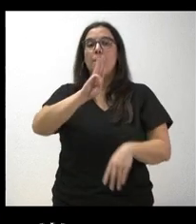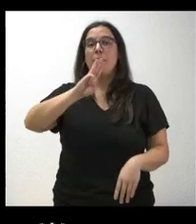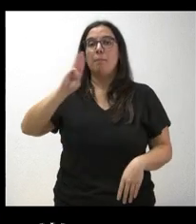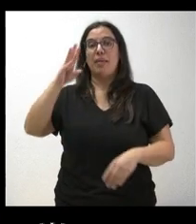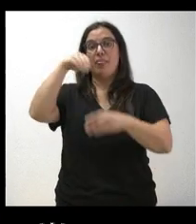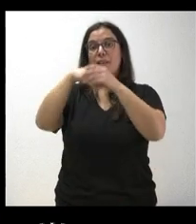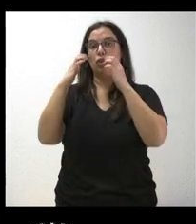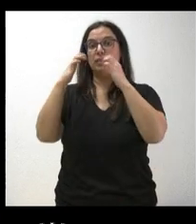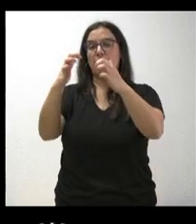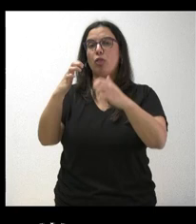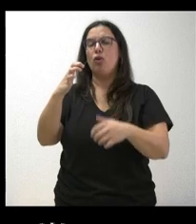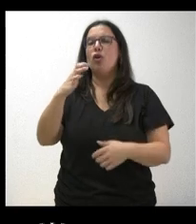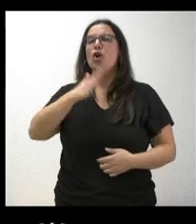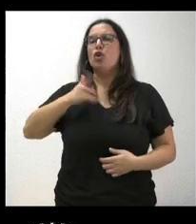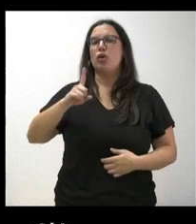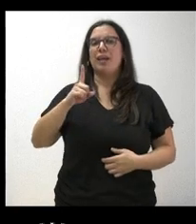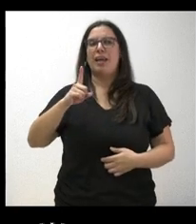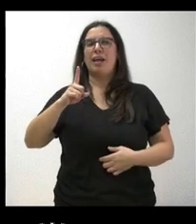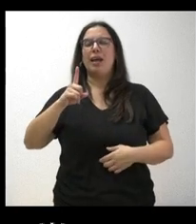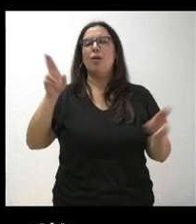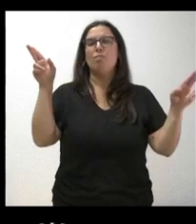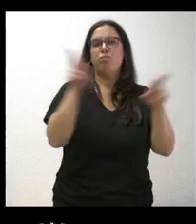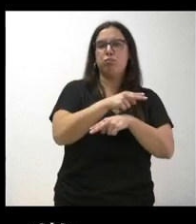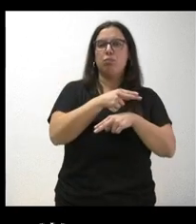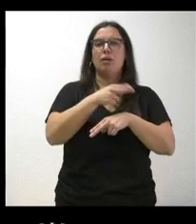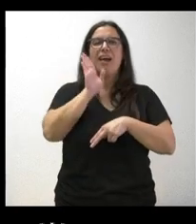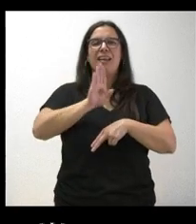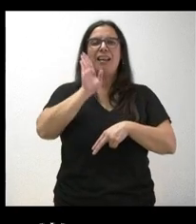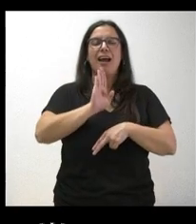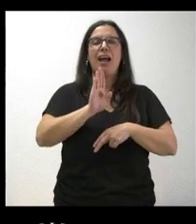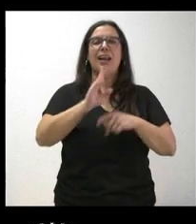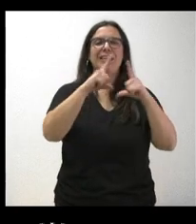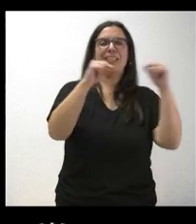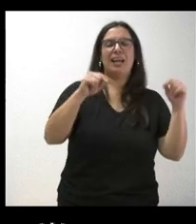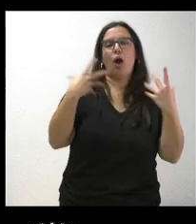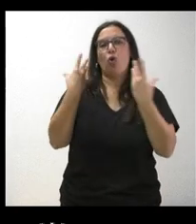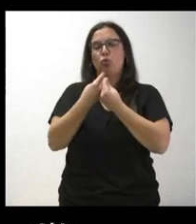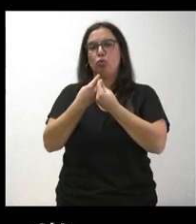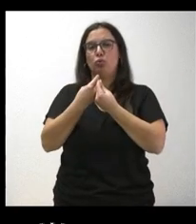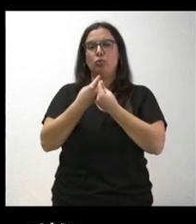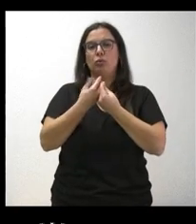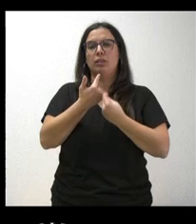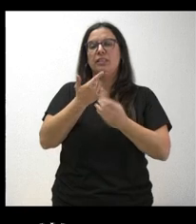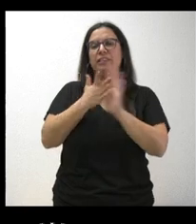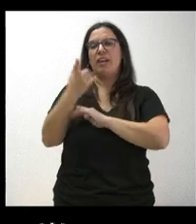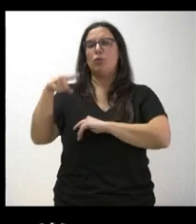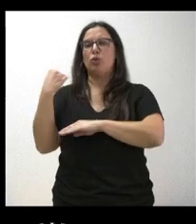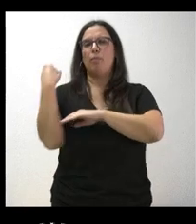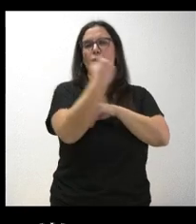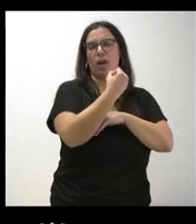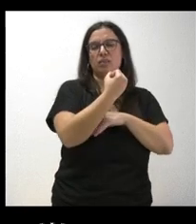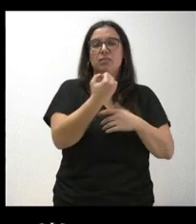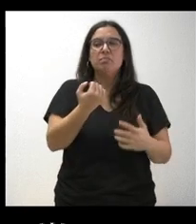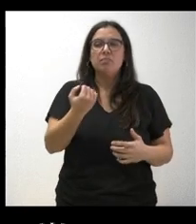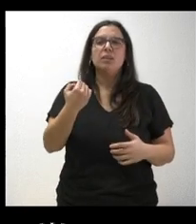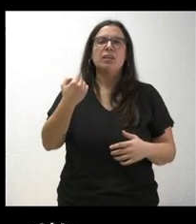ilegalizar a esquerra y a juns y les acusa de estar con el golpe y de ser de centrito no sé si este tipo declaraciones junto a otras que ya se van